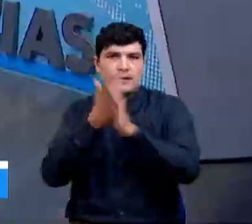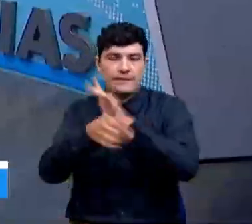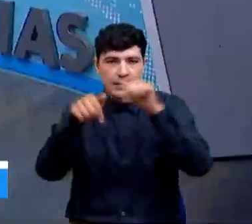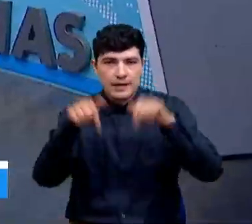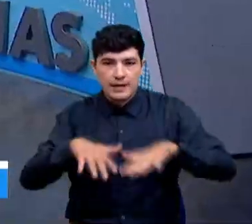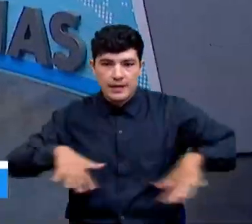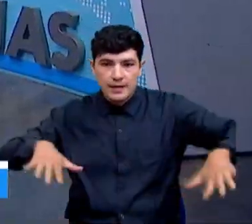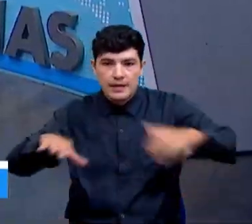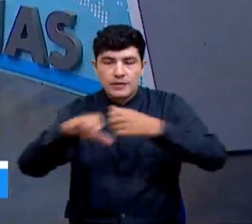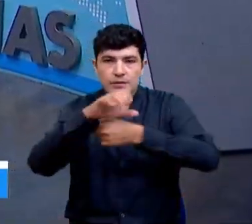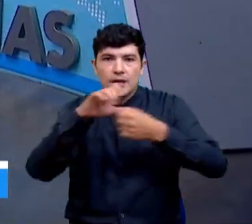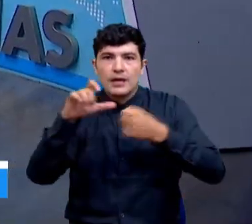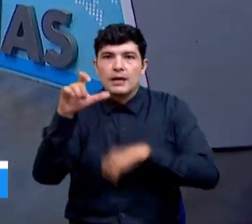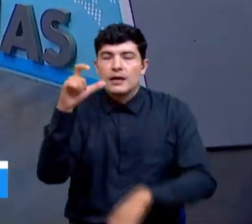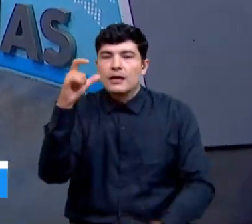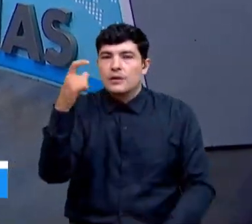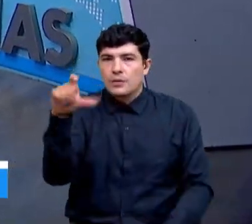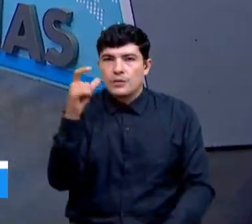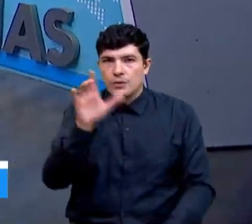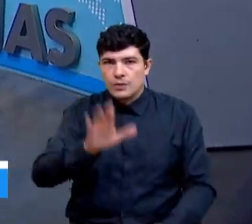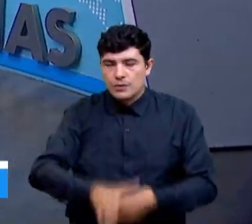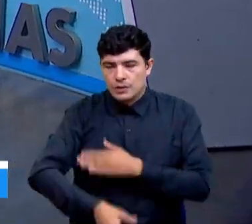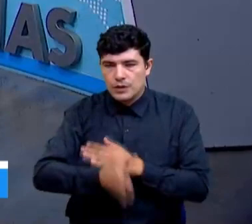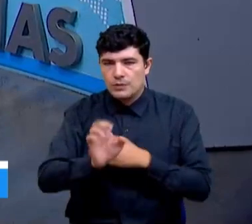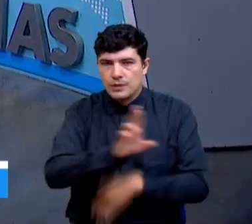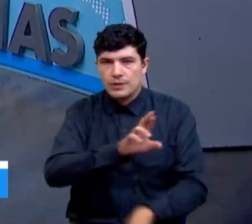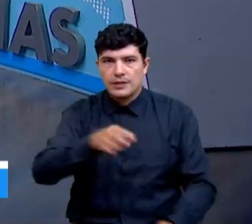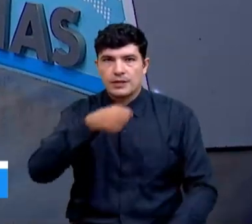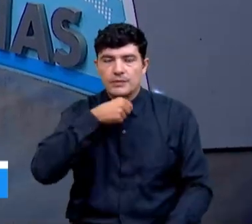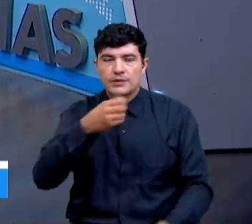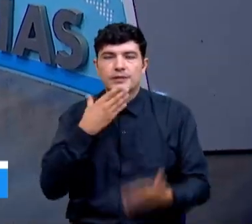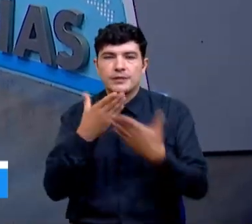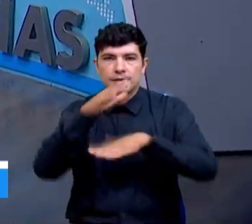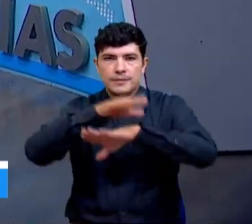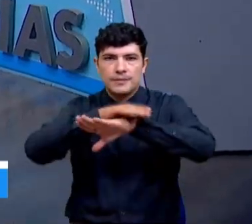capital norte santandereana. Diana López, para Oriente Noticias, estamos informando.